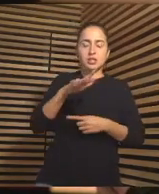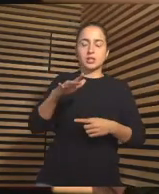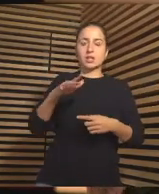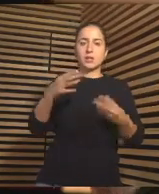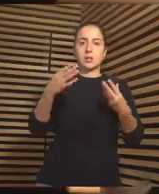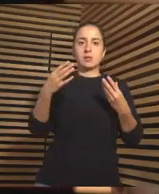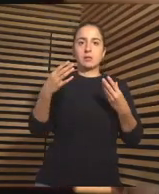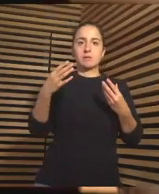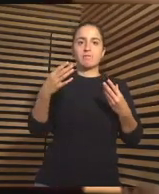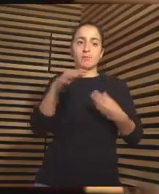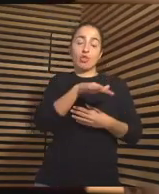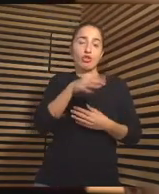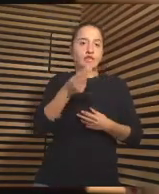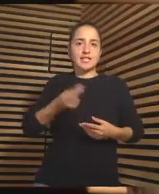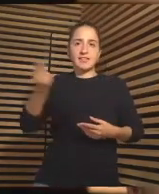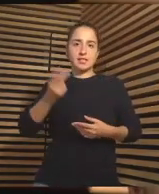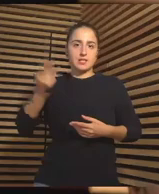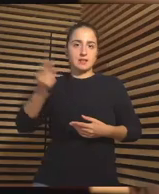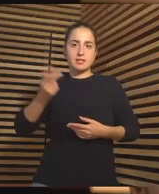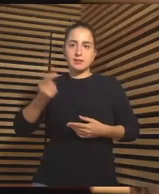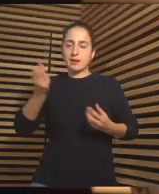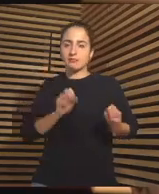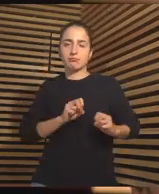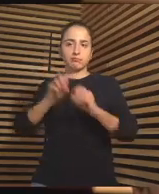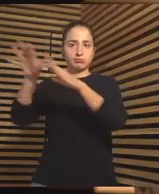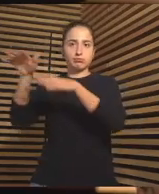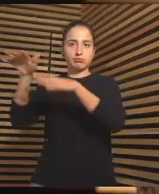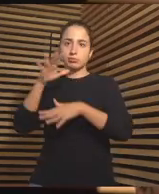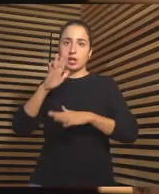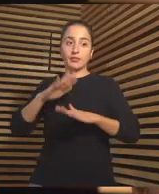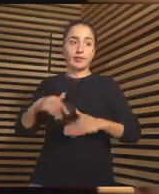y que entonces perdían sus clientes.